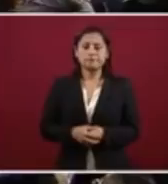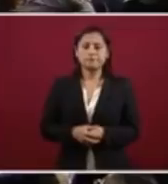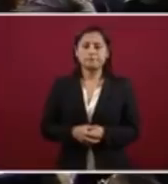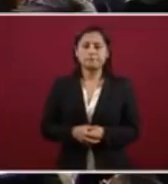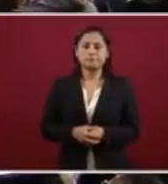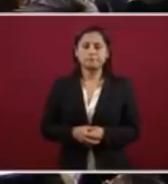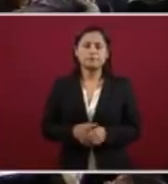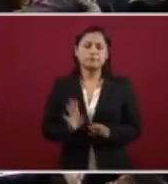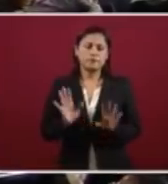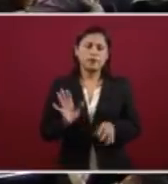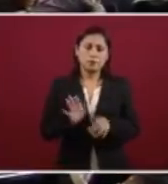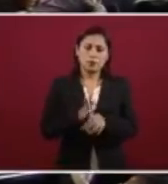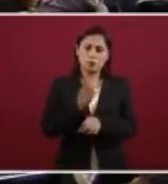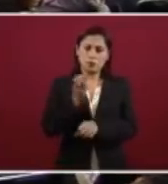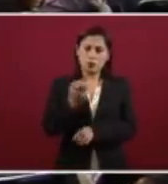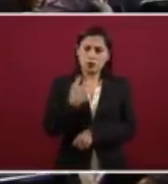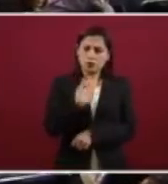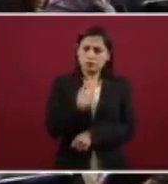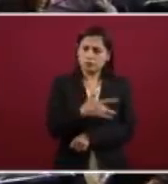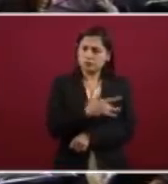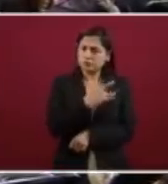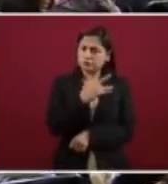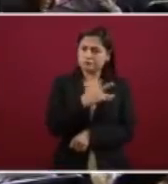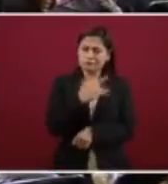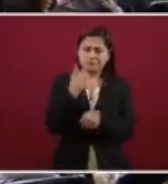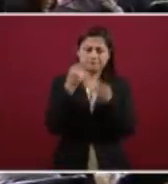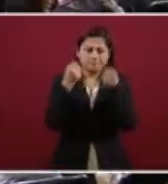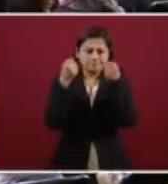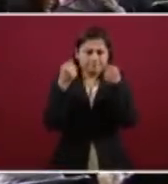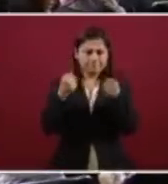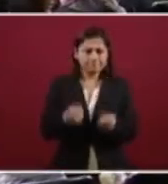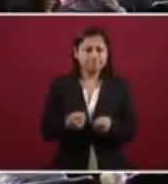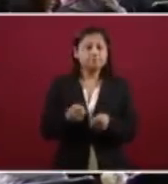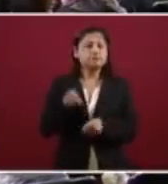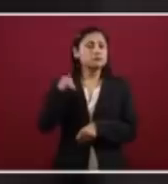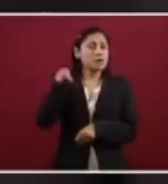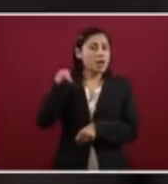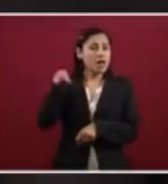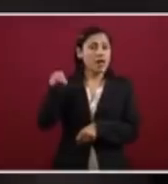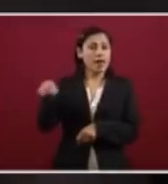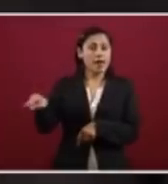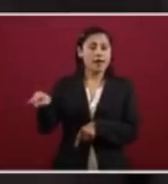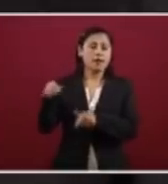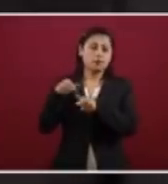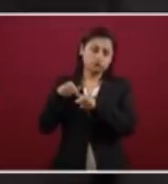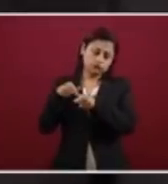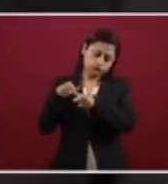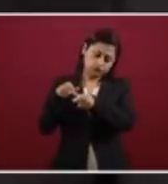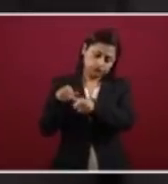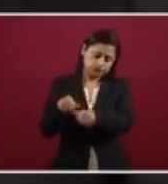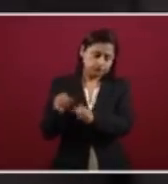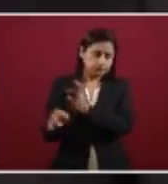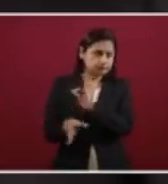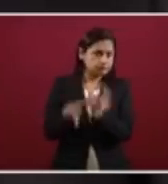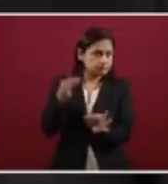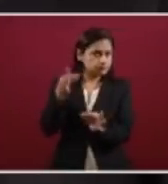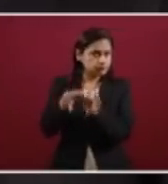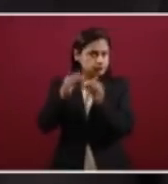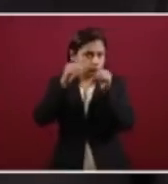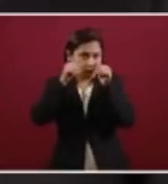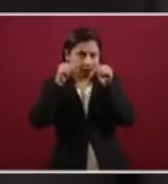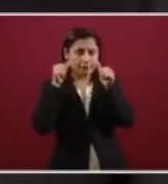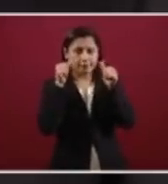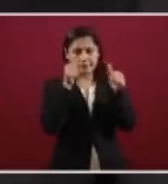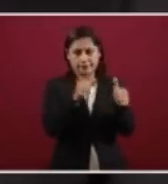estoy seguro va a seguir actuando con rectitud. Y en este